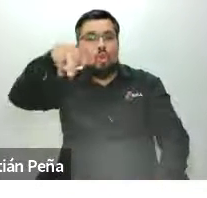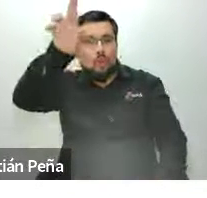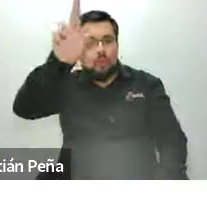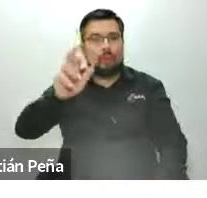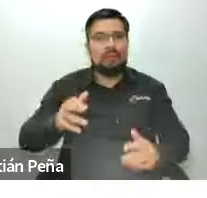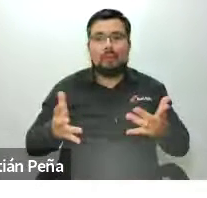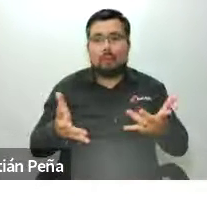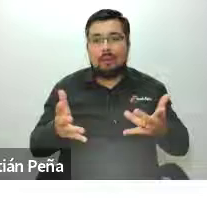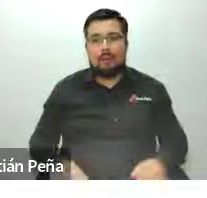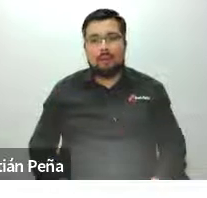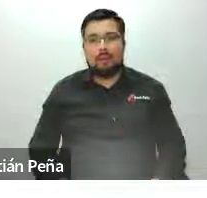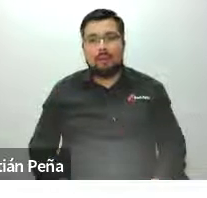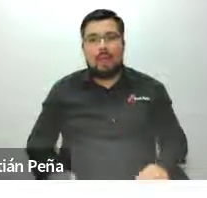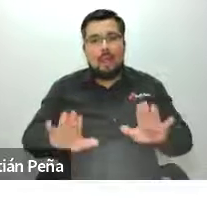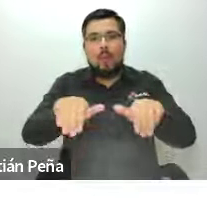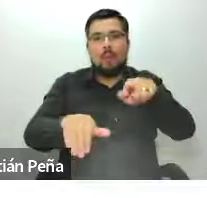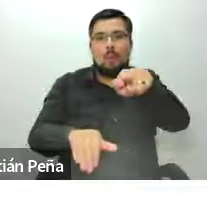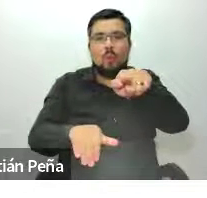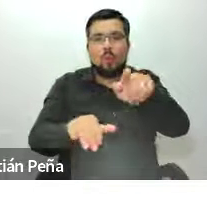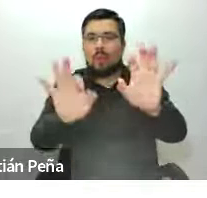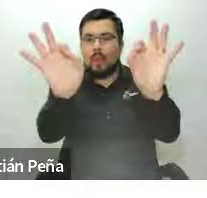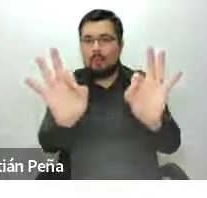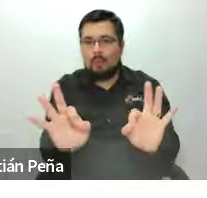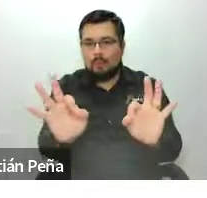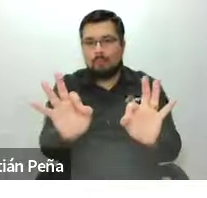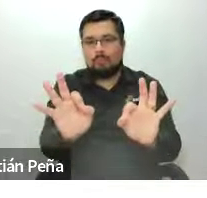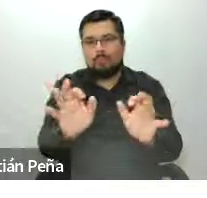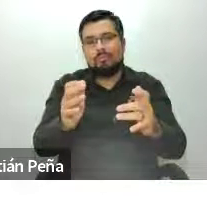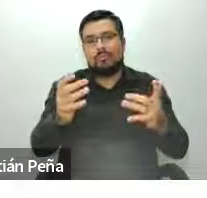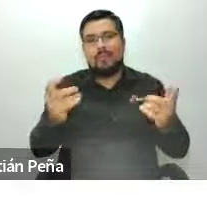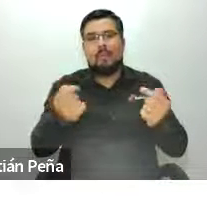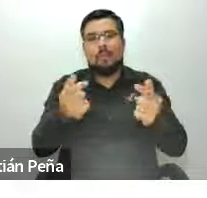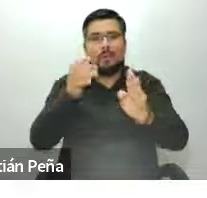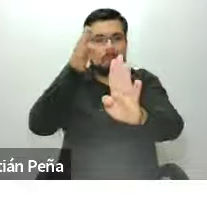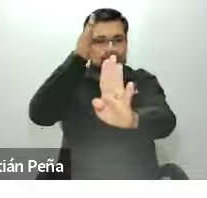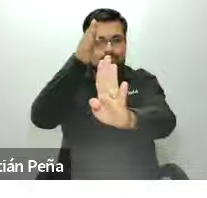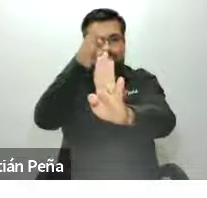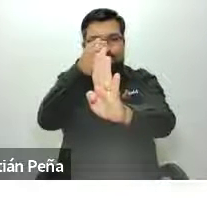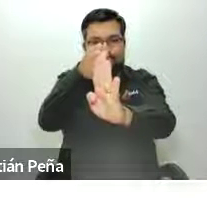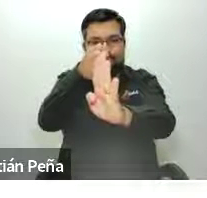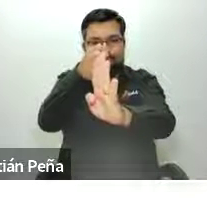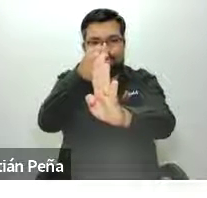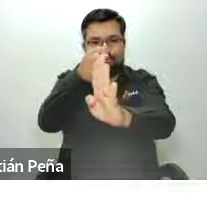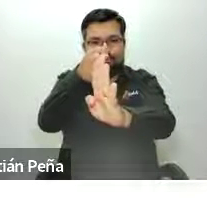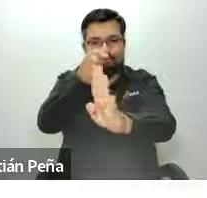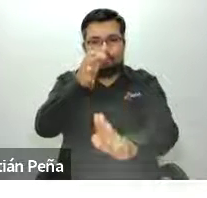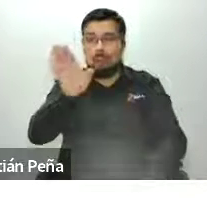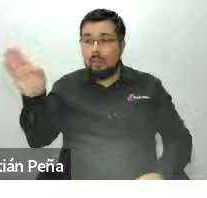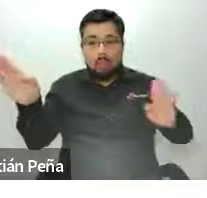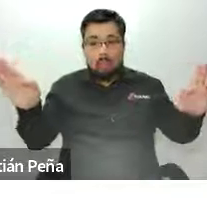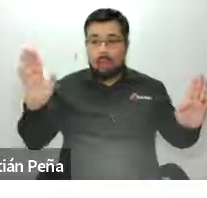tú estabas, ¿no? Como entendido para nosotros, lo ponemos ahí como el horizonte de sentido, que de alguna manera